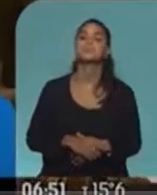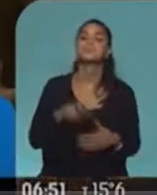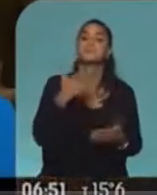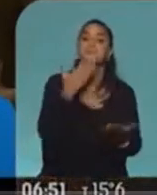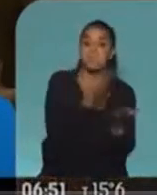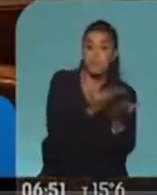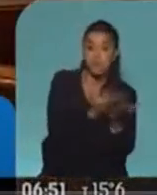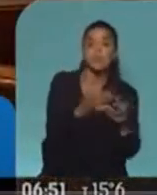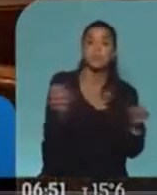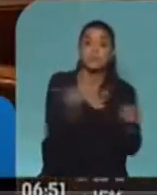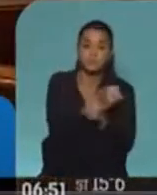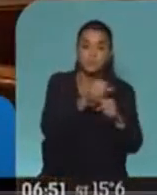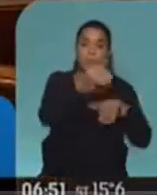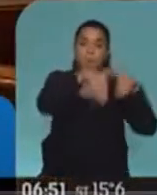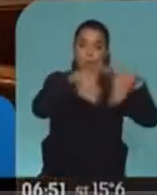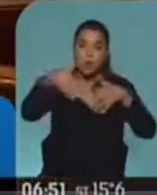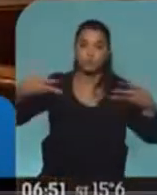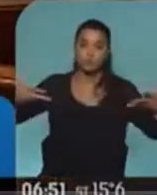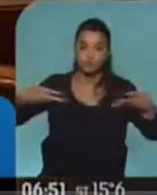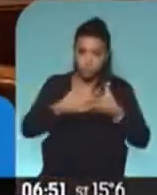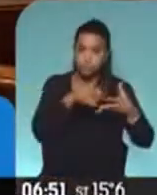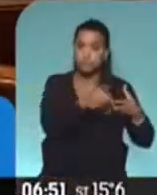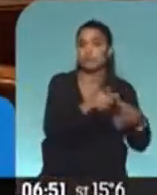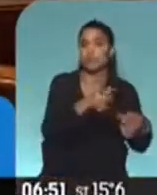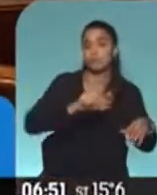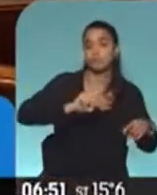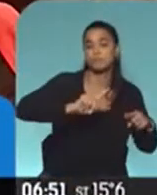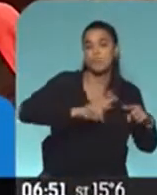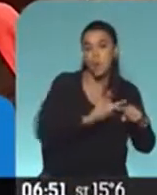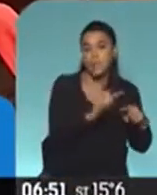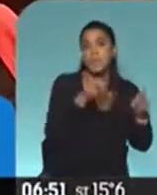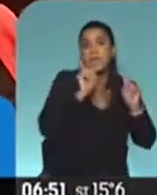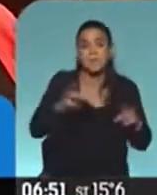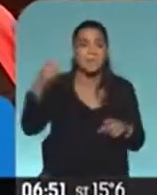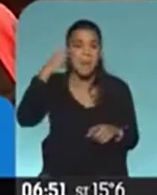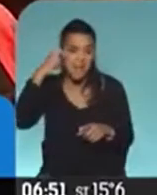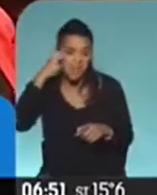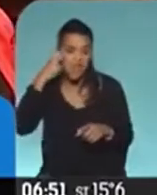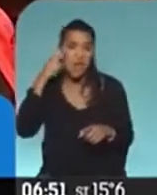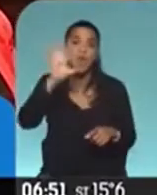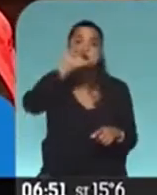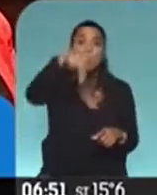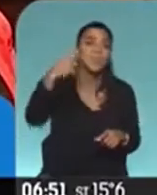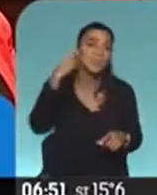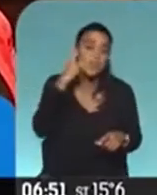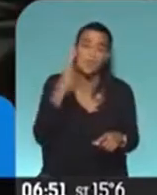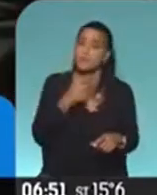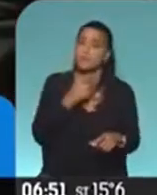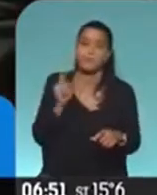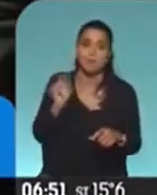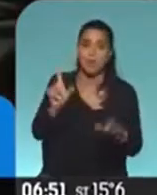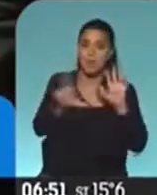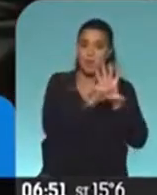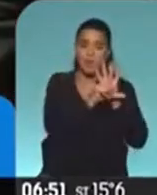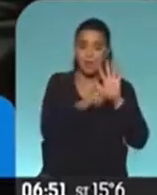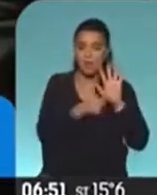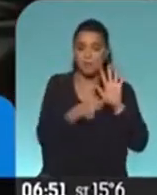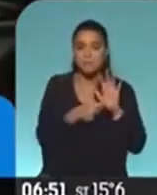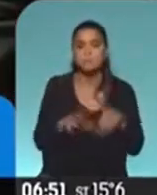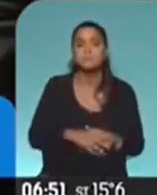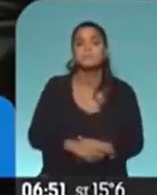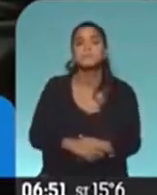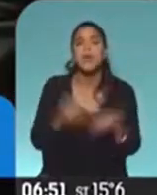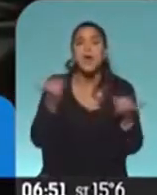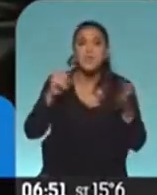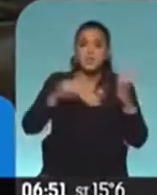iniciativa fue aprobada con los votos del oficialismo y sus aliados radicales. Las principales ONGs objetaron la ley. Han sido descartadas por